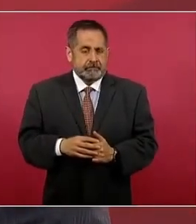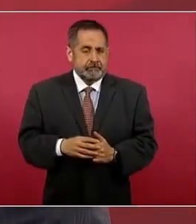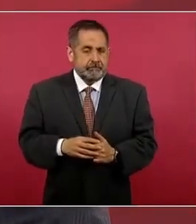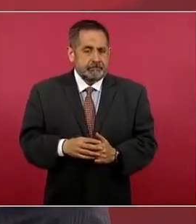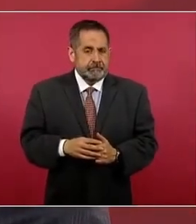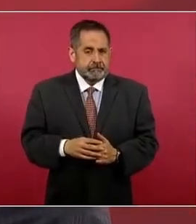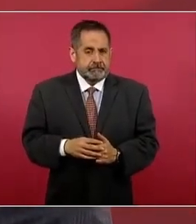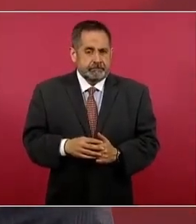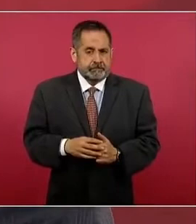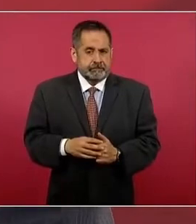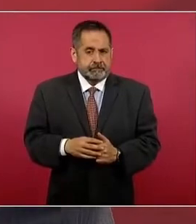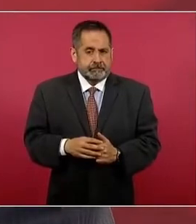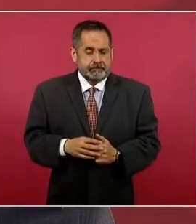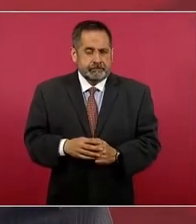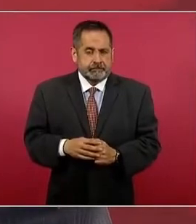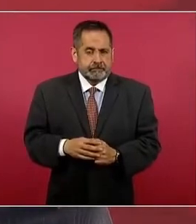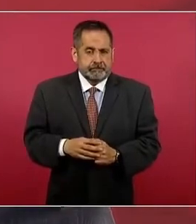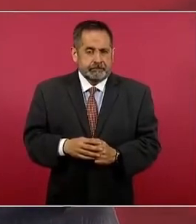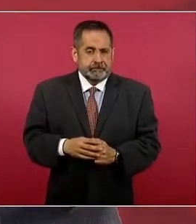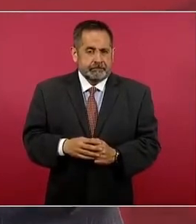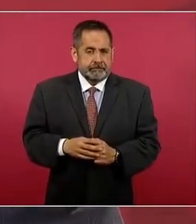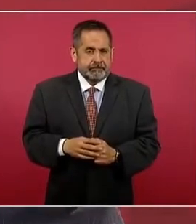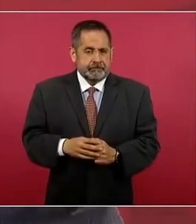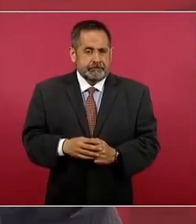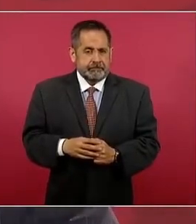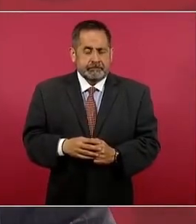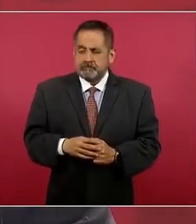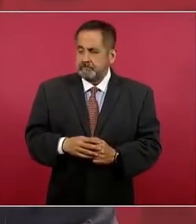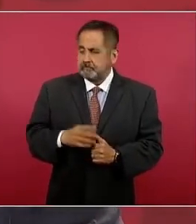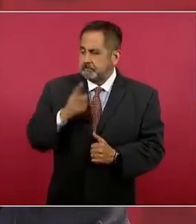de que la política